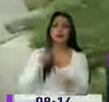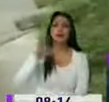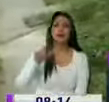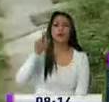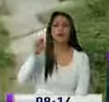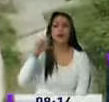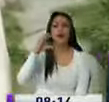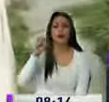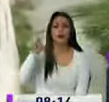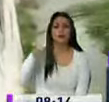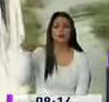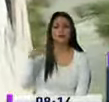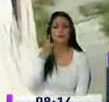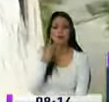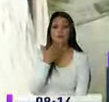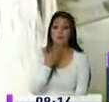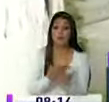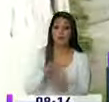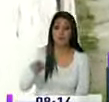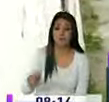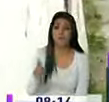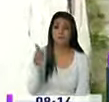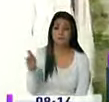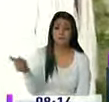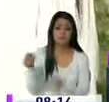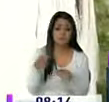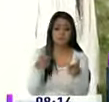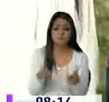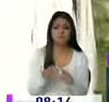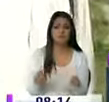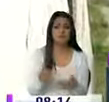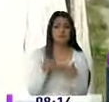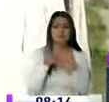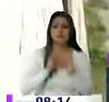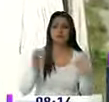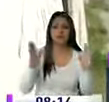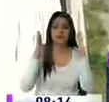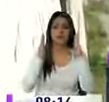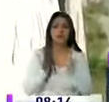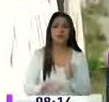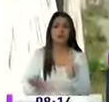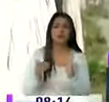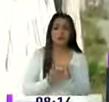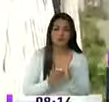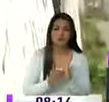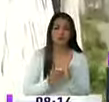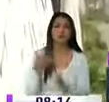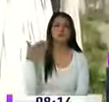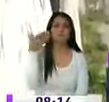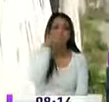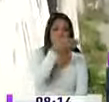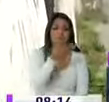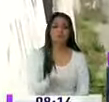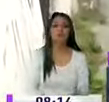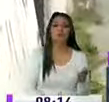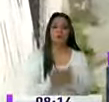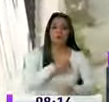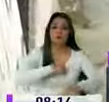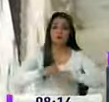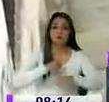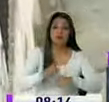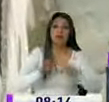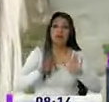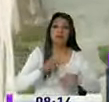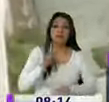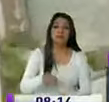venido, ha caminado, gracias por el canal mismo, pero no nos han oído y ahora nuevamente tenemos que ir a hacer el nuevo trámite para ver si